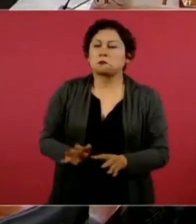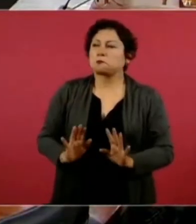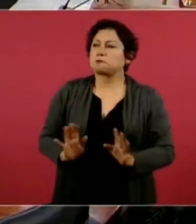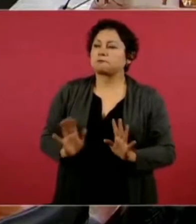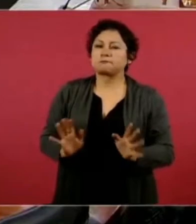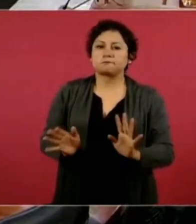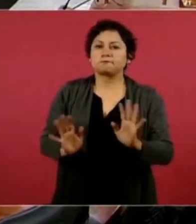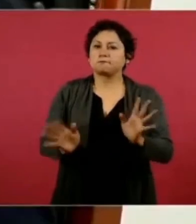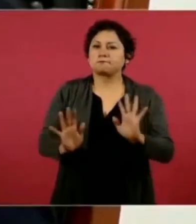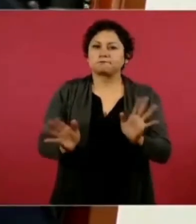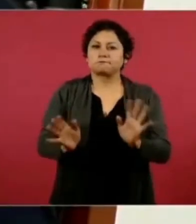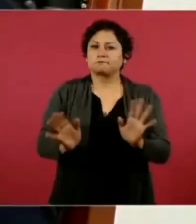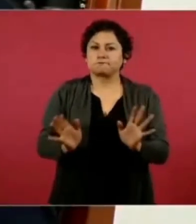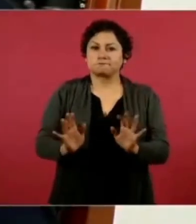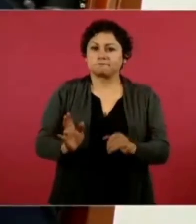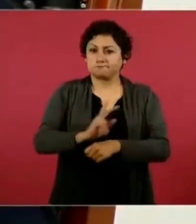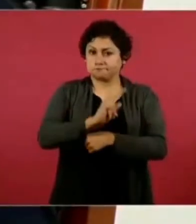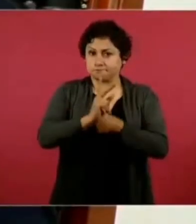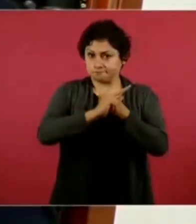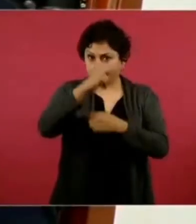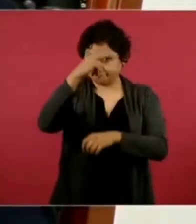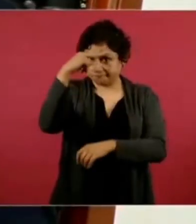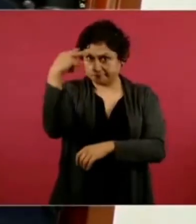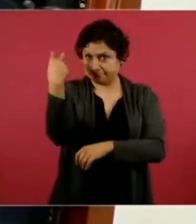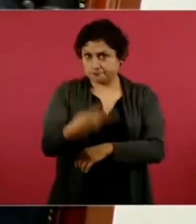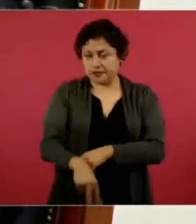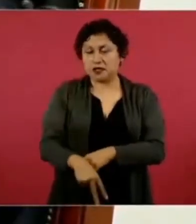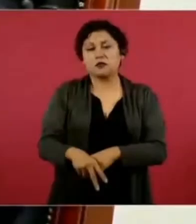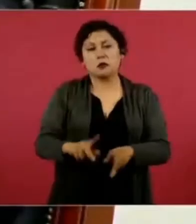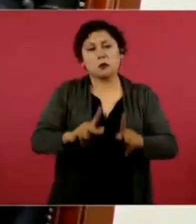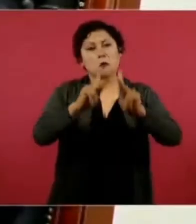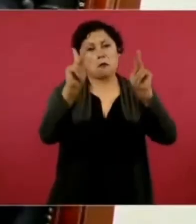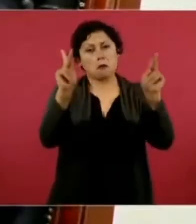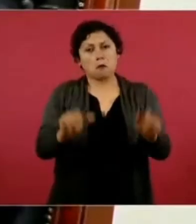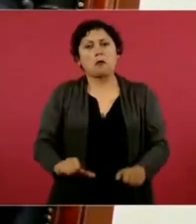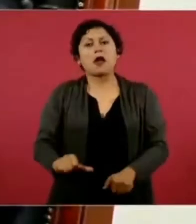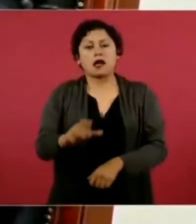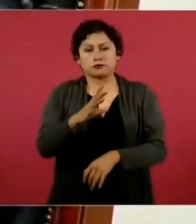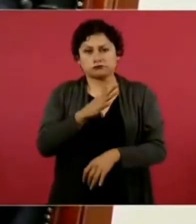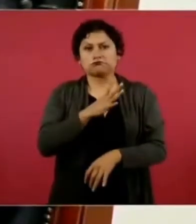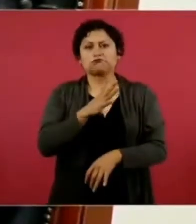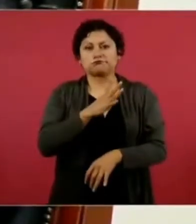está este en paz lo que tenemos